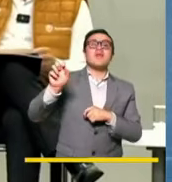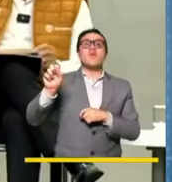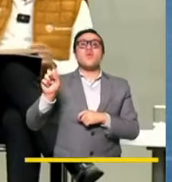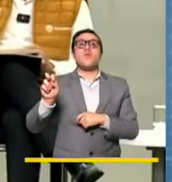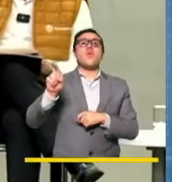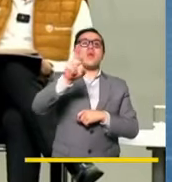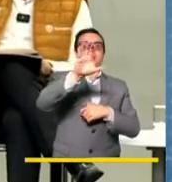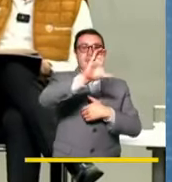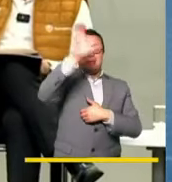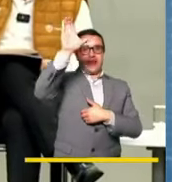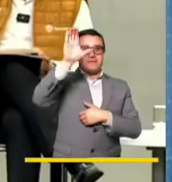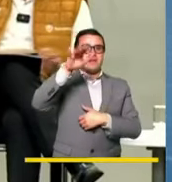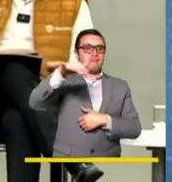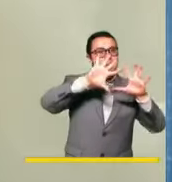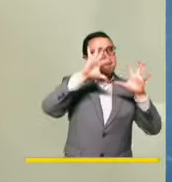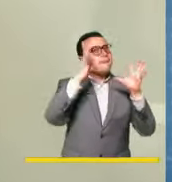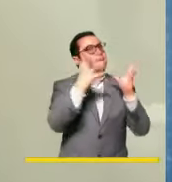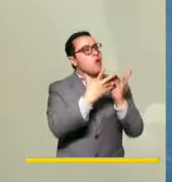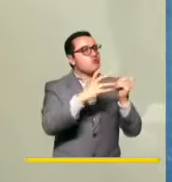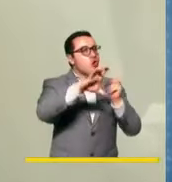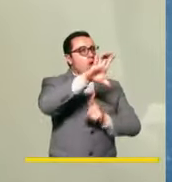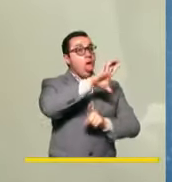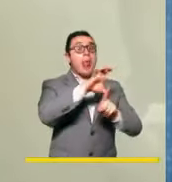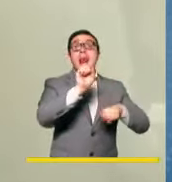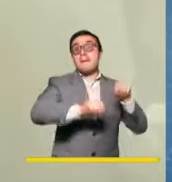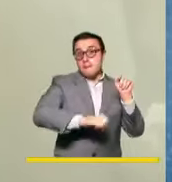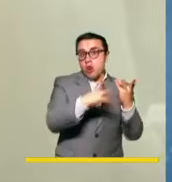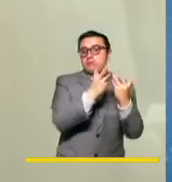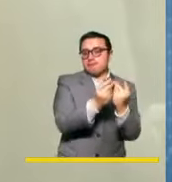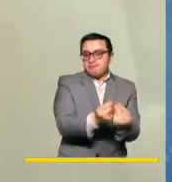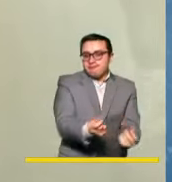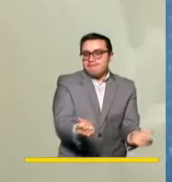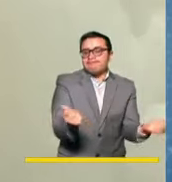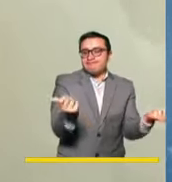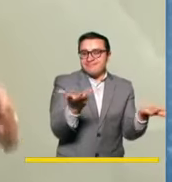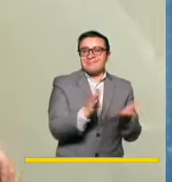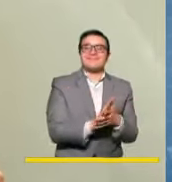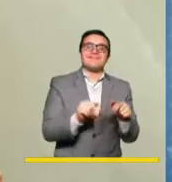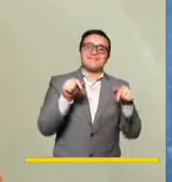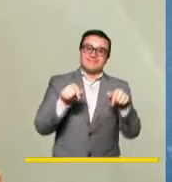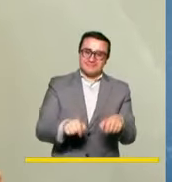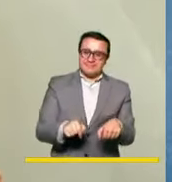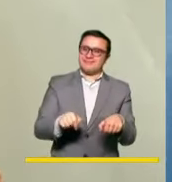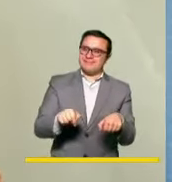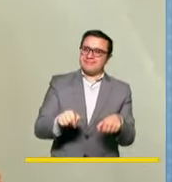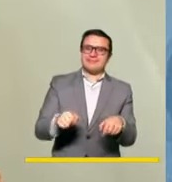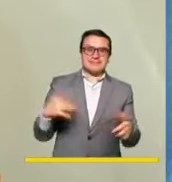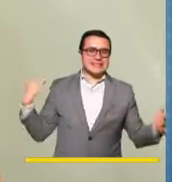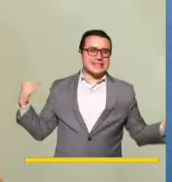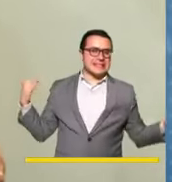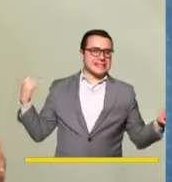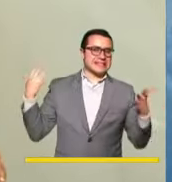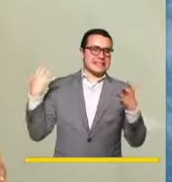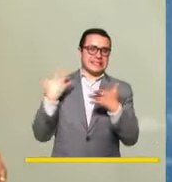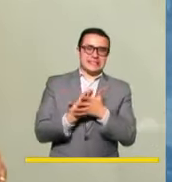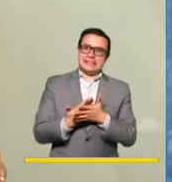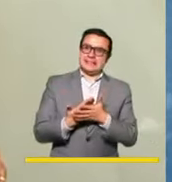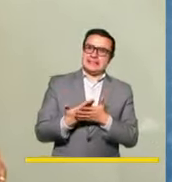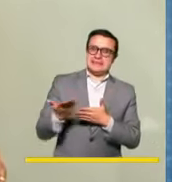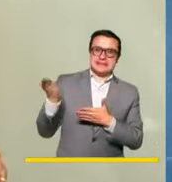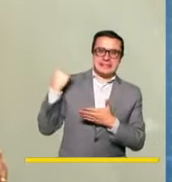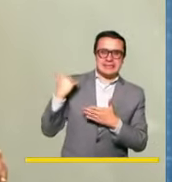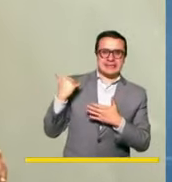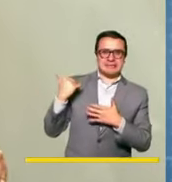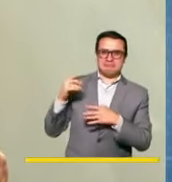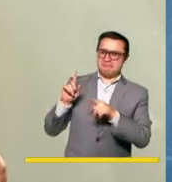Cómo hacer las cosas Si hay si si le dicen que no O cómo aceptar que le dijeron que no y mirar hacia hacia